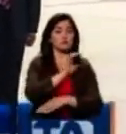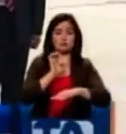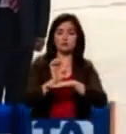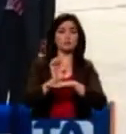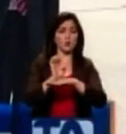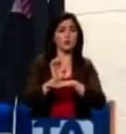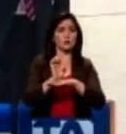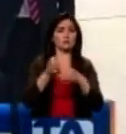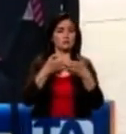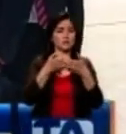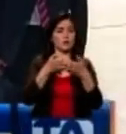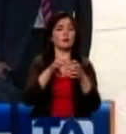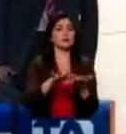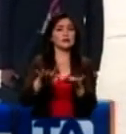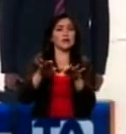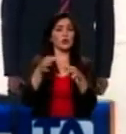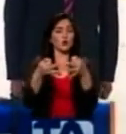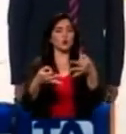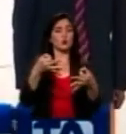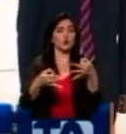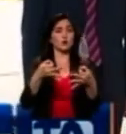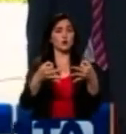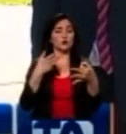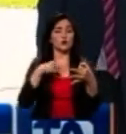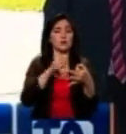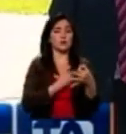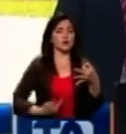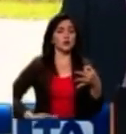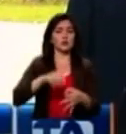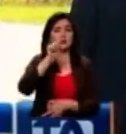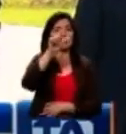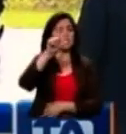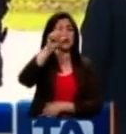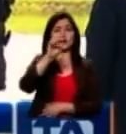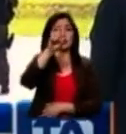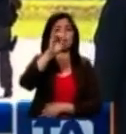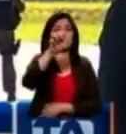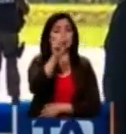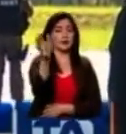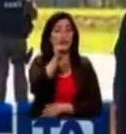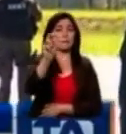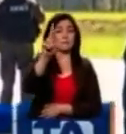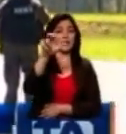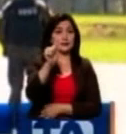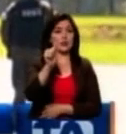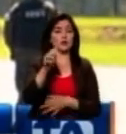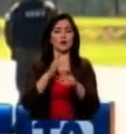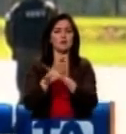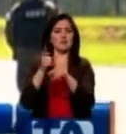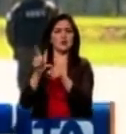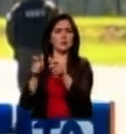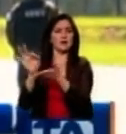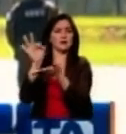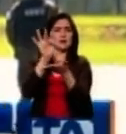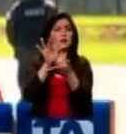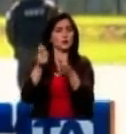ecuatoriana, encabezada por el secretario jurídico de la presidencia, el doctor Alexis Mera, y tenemos contacto también con estudios jurídicos en